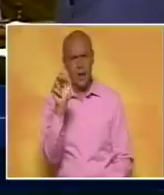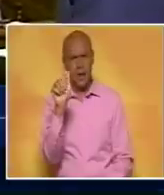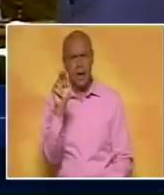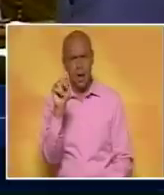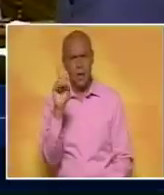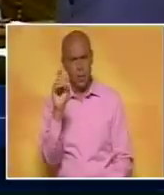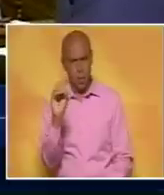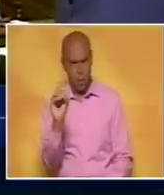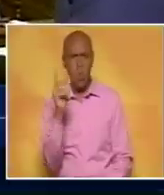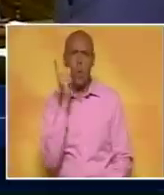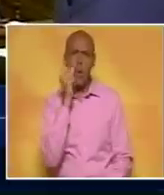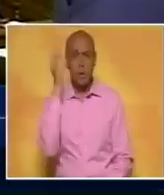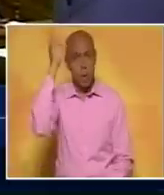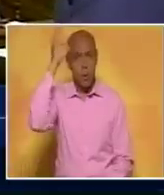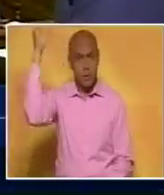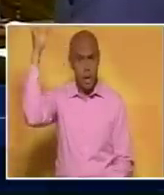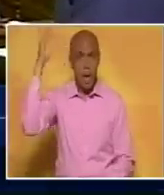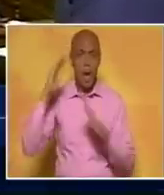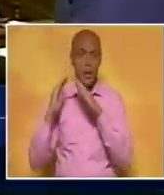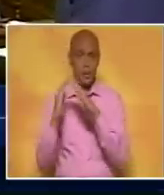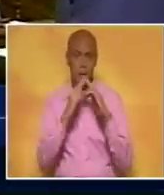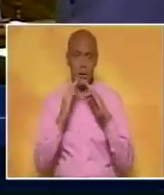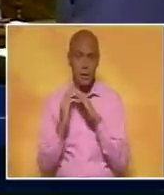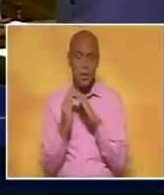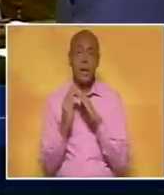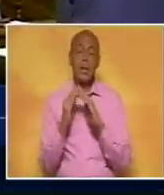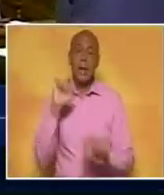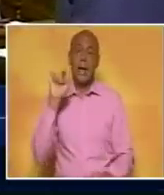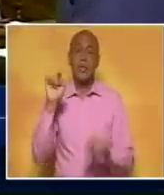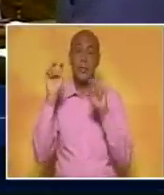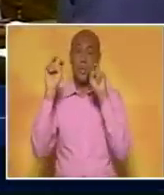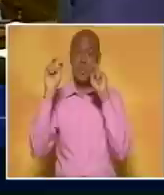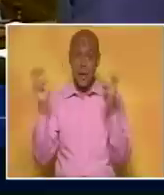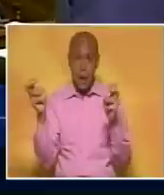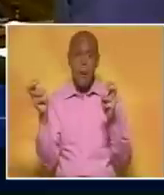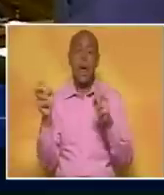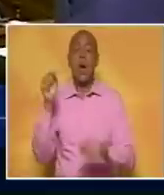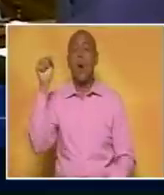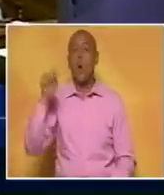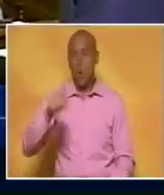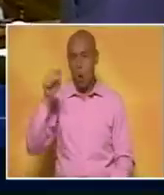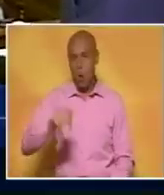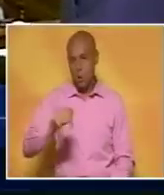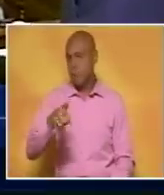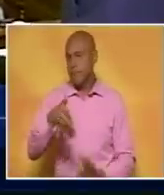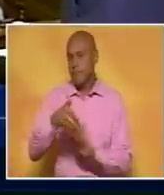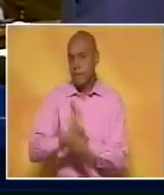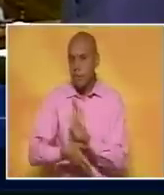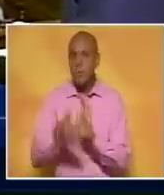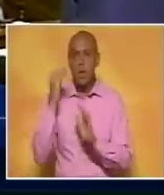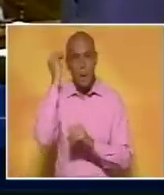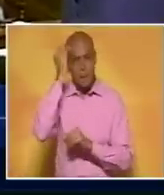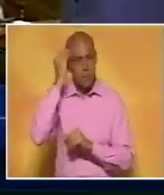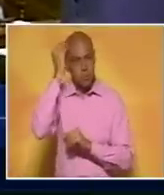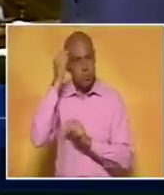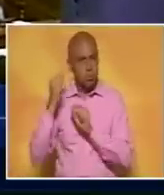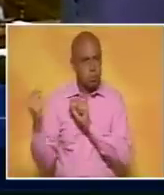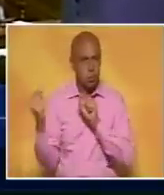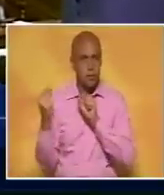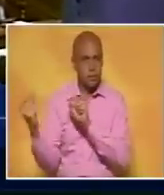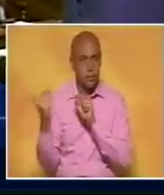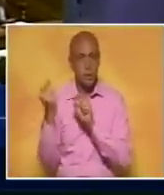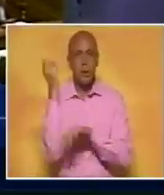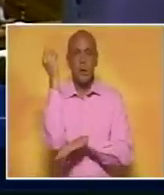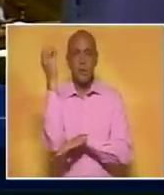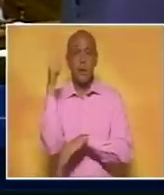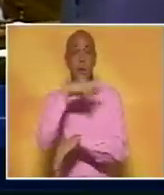el fallecimiento del exconcejal es uno de los temas que hoy va a ser considerado en la Asamblea Nacional. Sobre